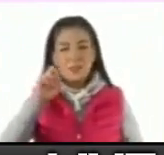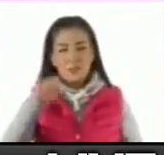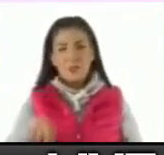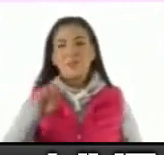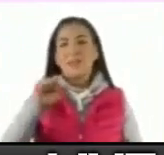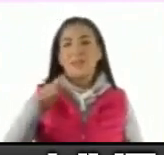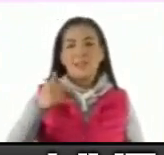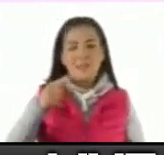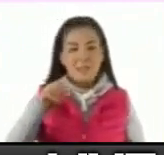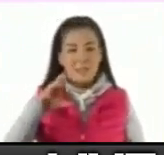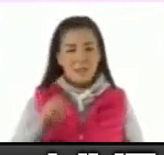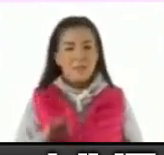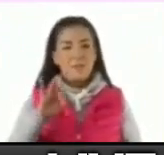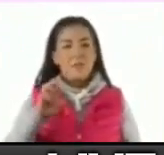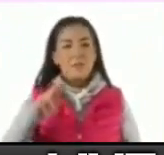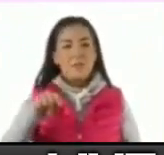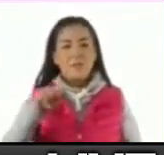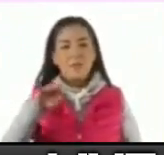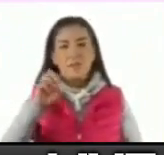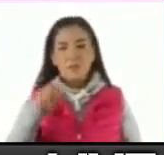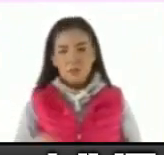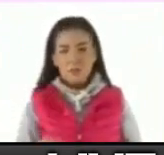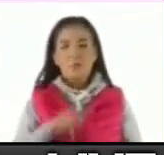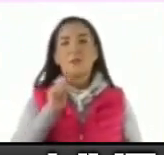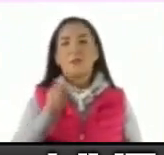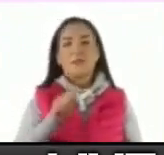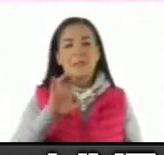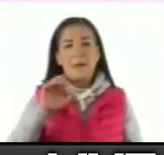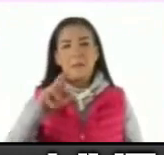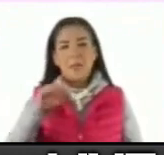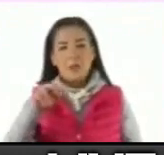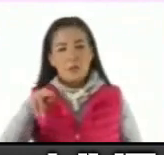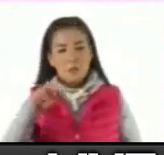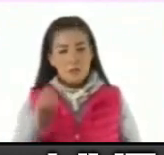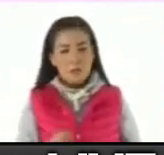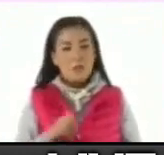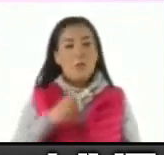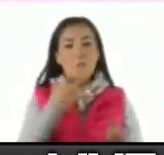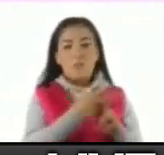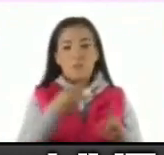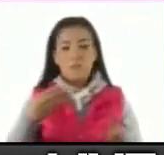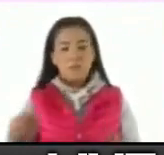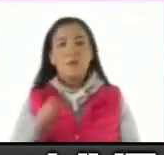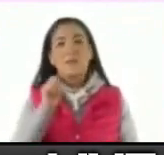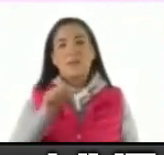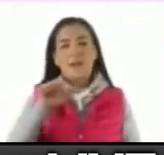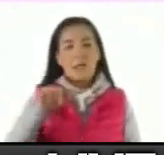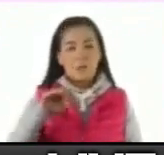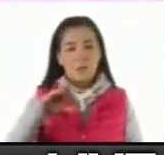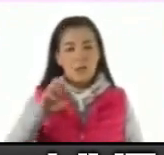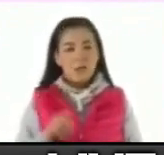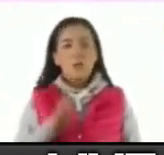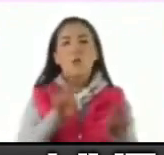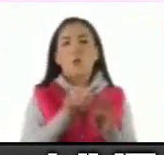Fermentación con Capricornio. La multiplicación iba con Acuario. Y la proyección con Piscis.